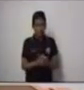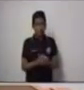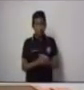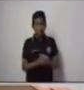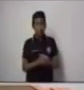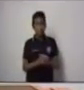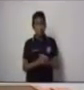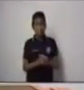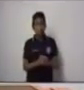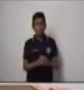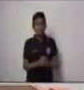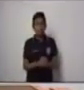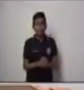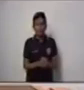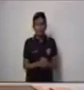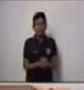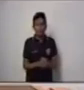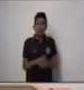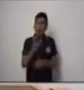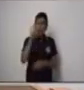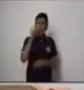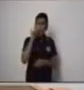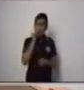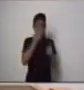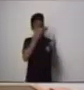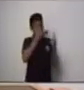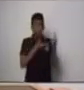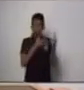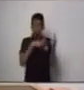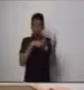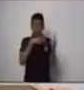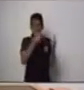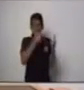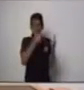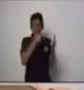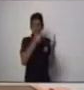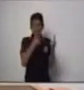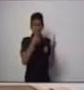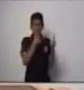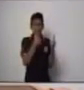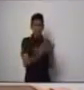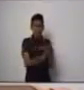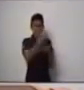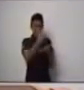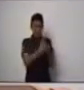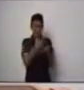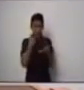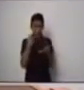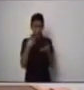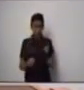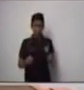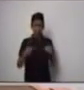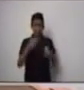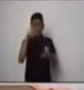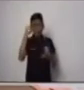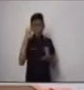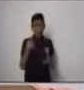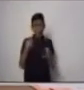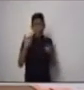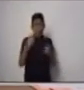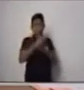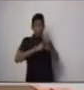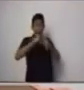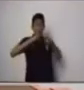Y dice, Don Julito Agricultor me llevó en su tractor a cortar frescas verduras